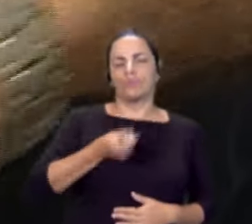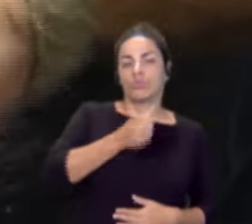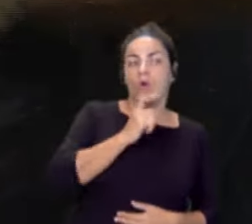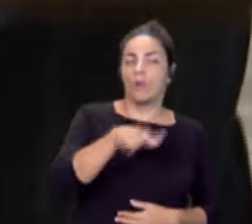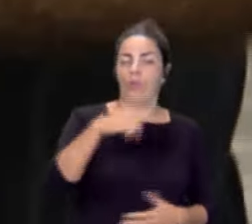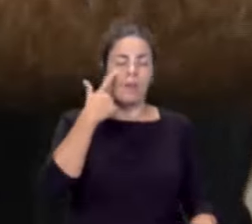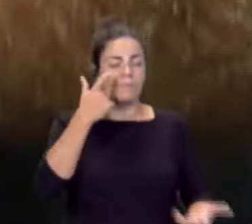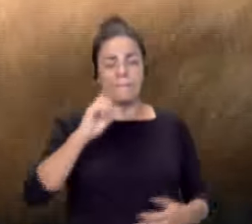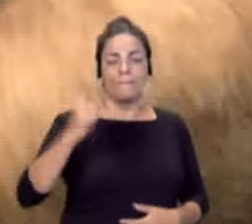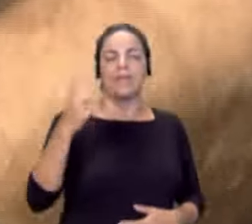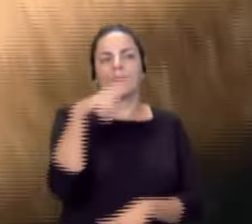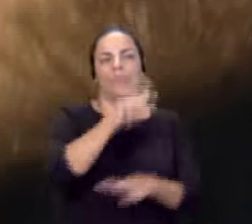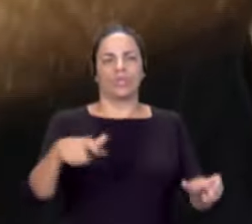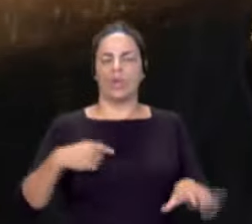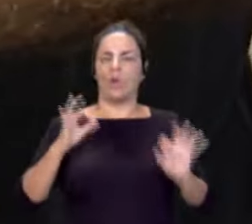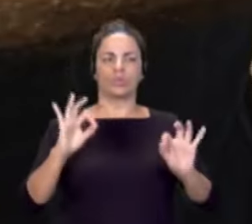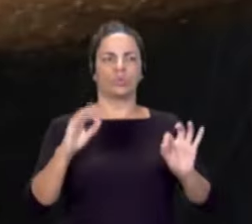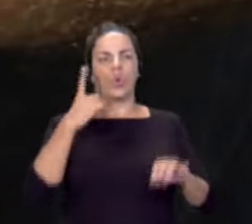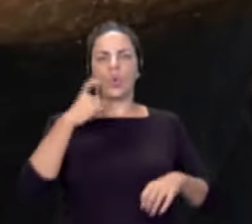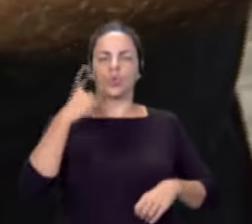más marcadas.